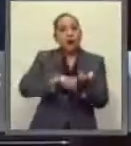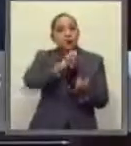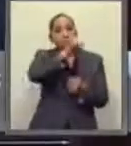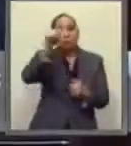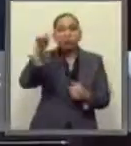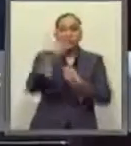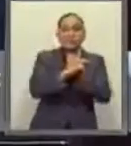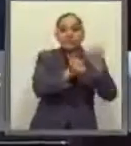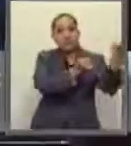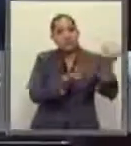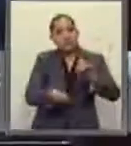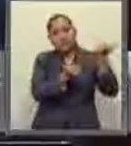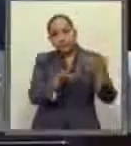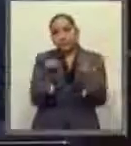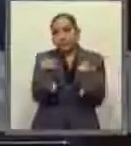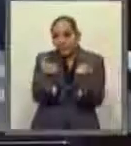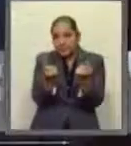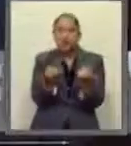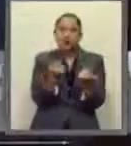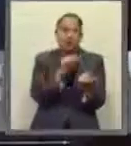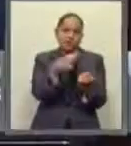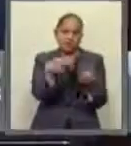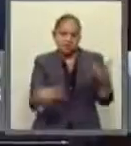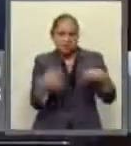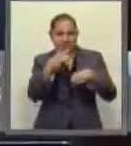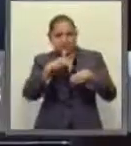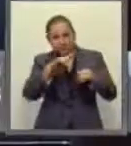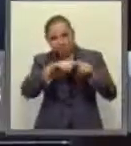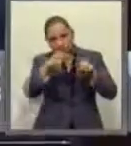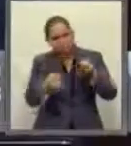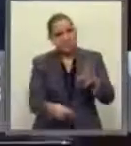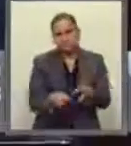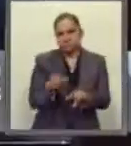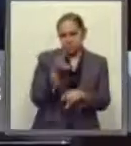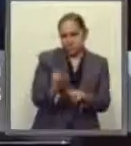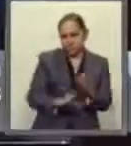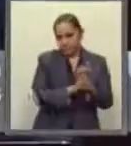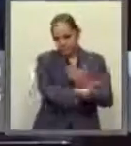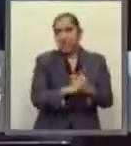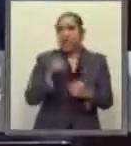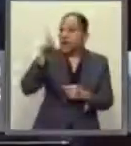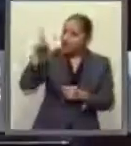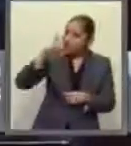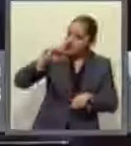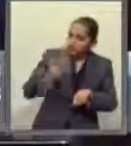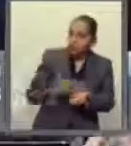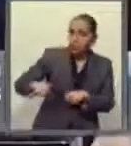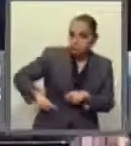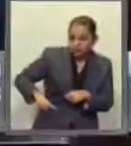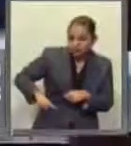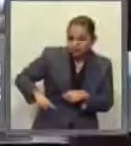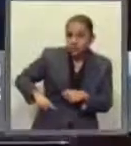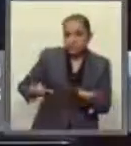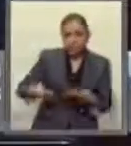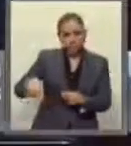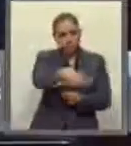y de sus derivados es una responsabilidad del estado y nosotros tenemos